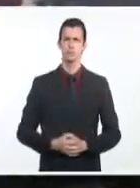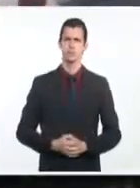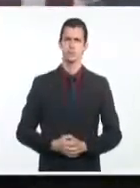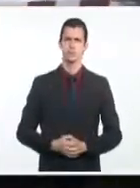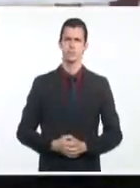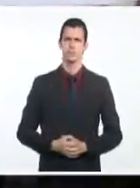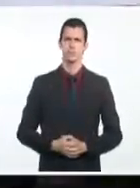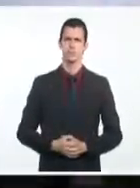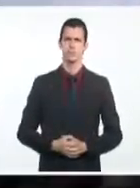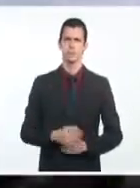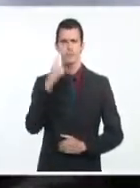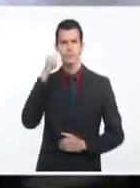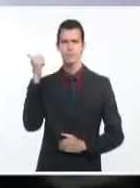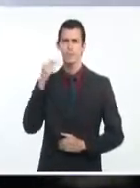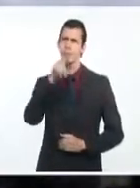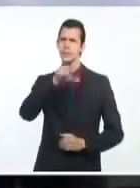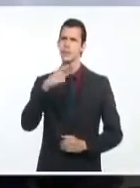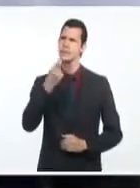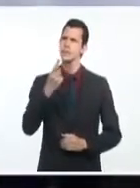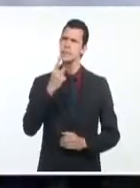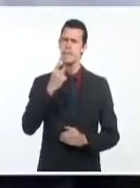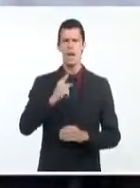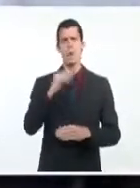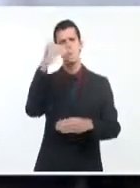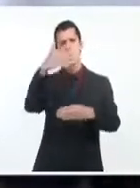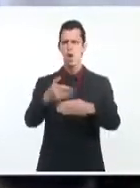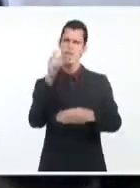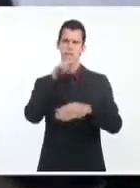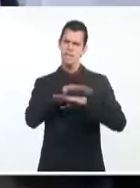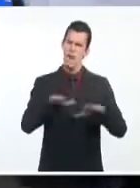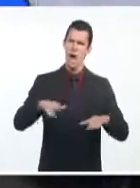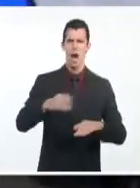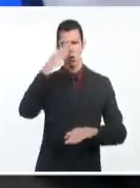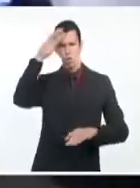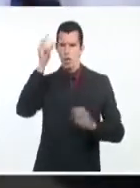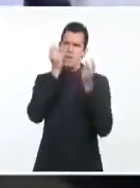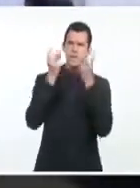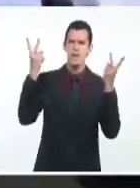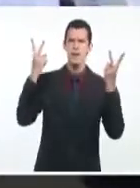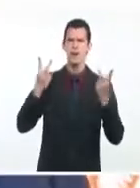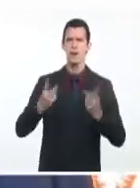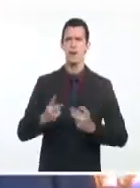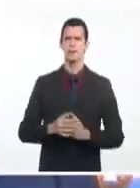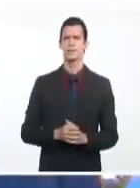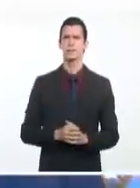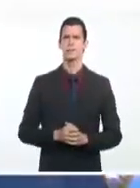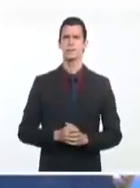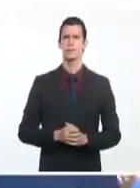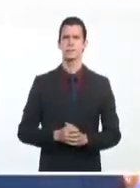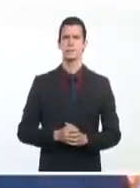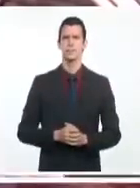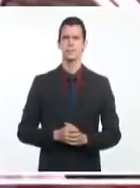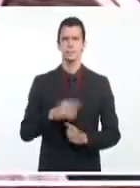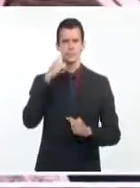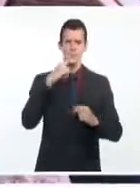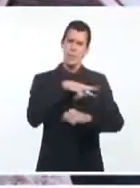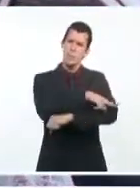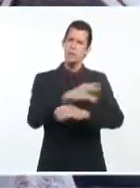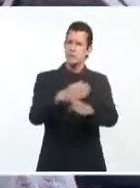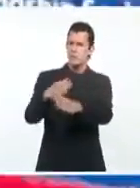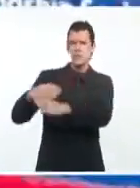¡Abajo el bloqueo! ¡Viva Cuba! En Canadá, Nueva Zelanda o Sudáfrica, desde la Tierra